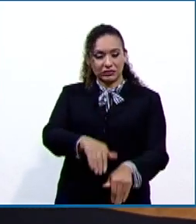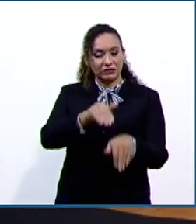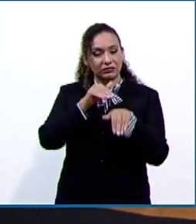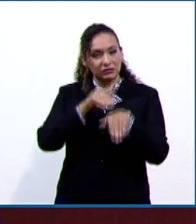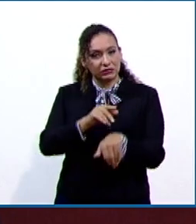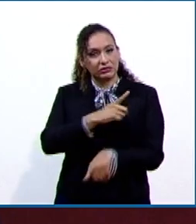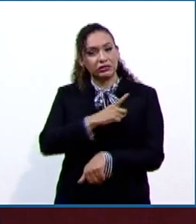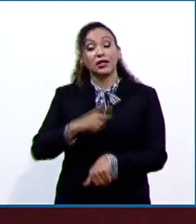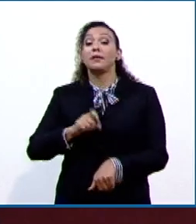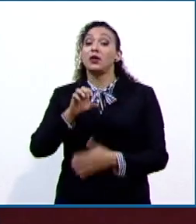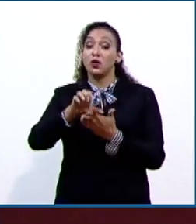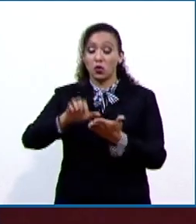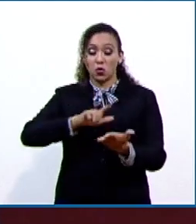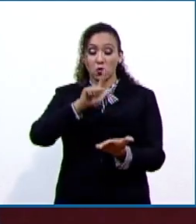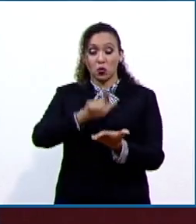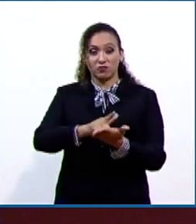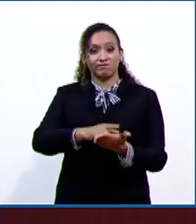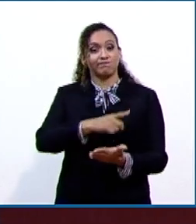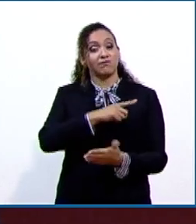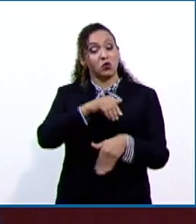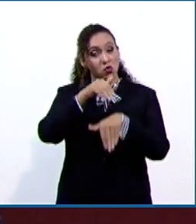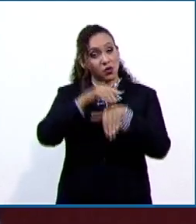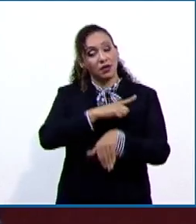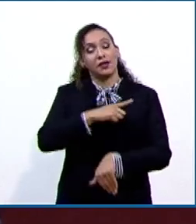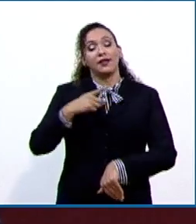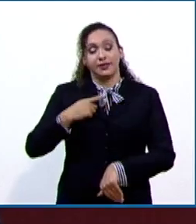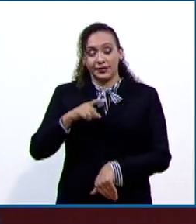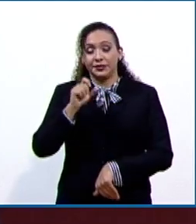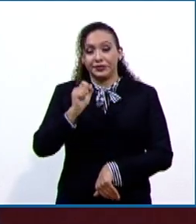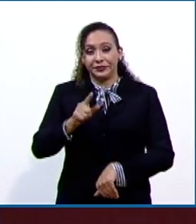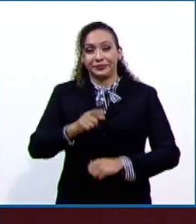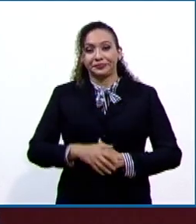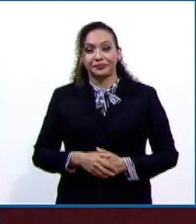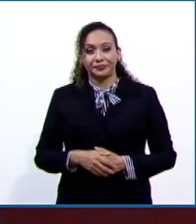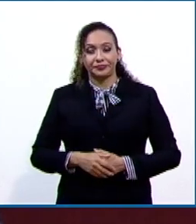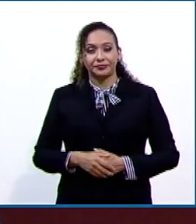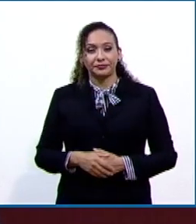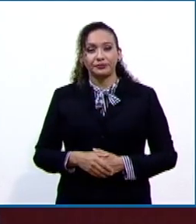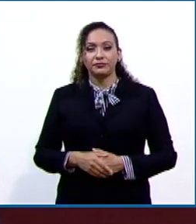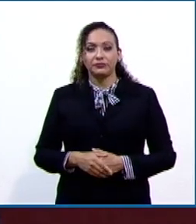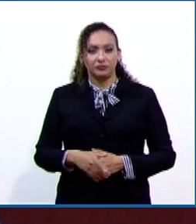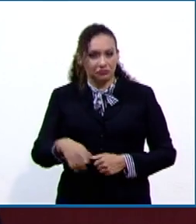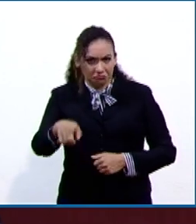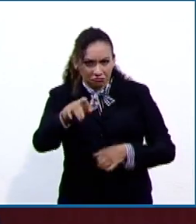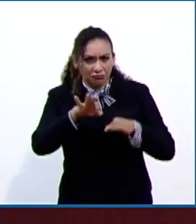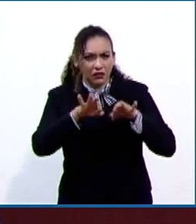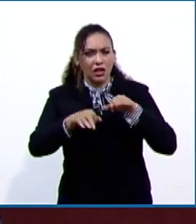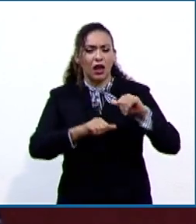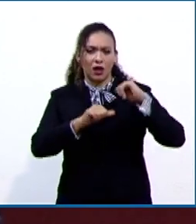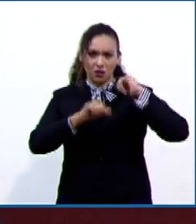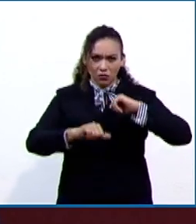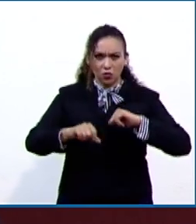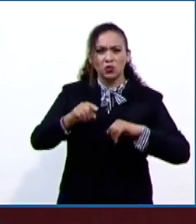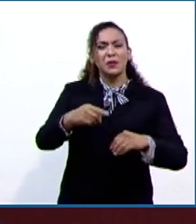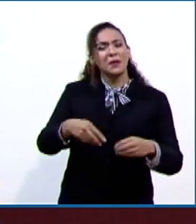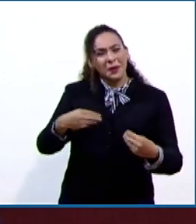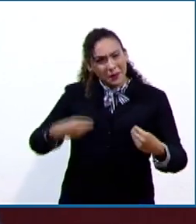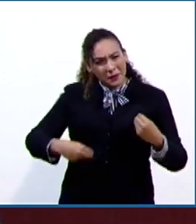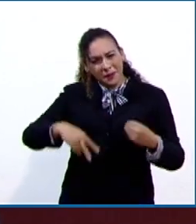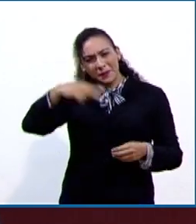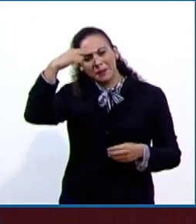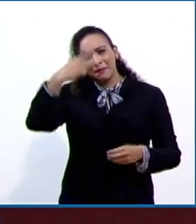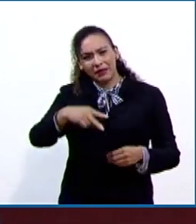Constitución. Como autoridades y como gobernados, como ciudadanos,